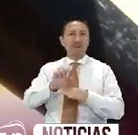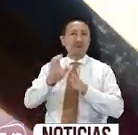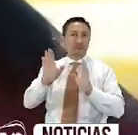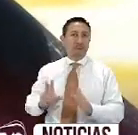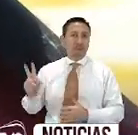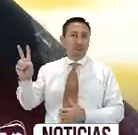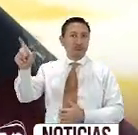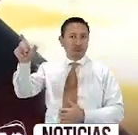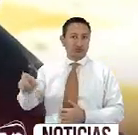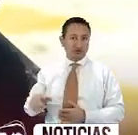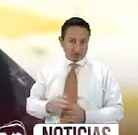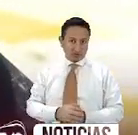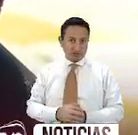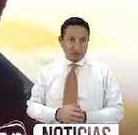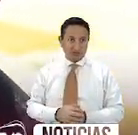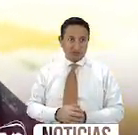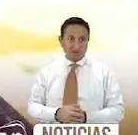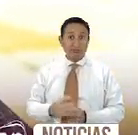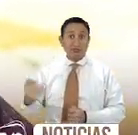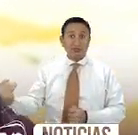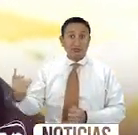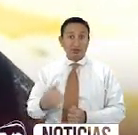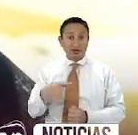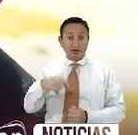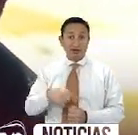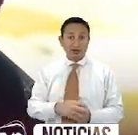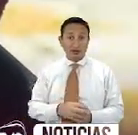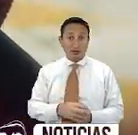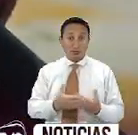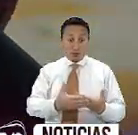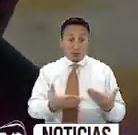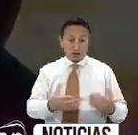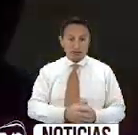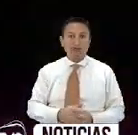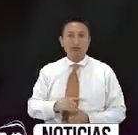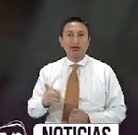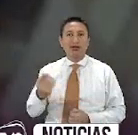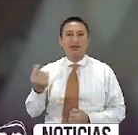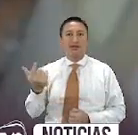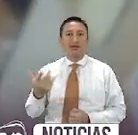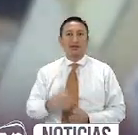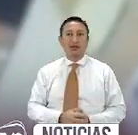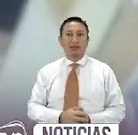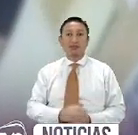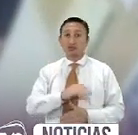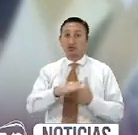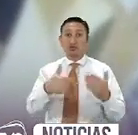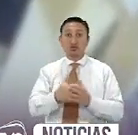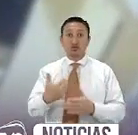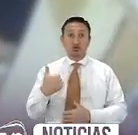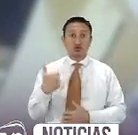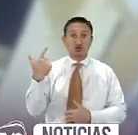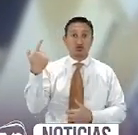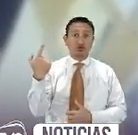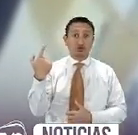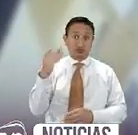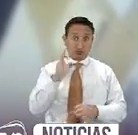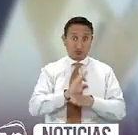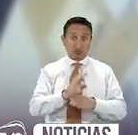y venezolano. Realmente no venían tanto por las cosas materiales más que por el efectivo. Todos estaban armados, dice una